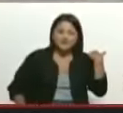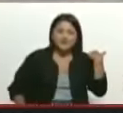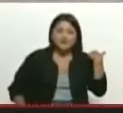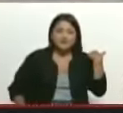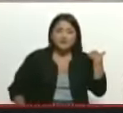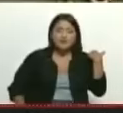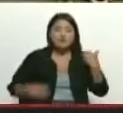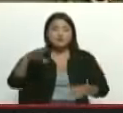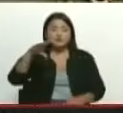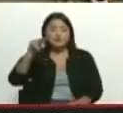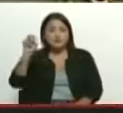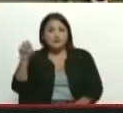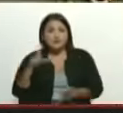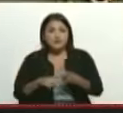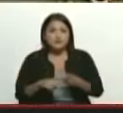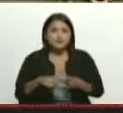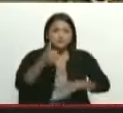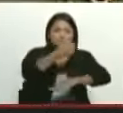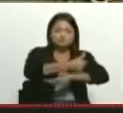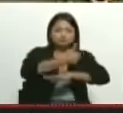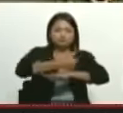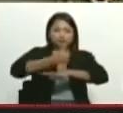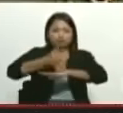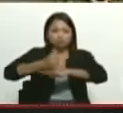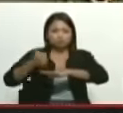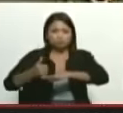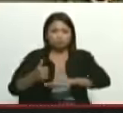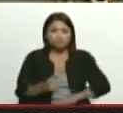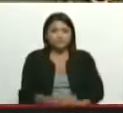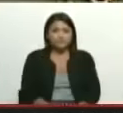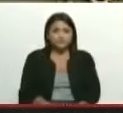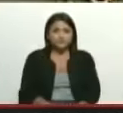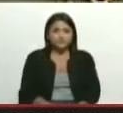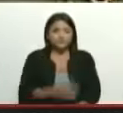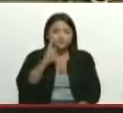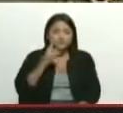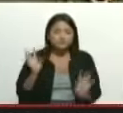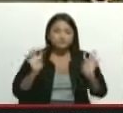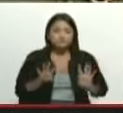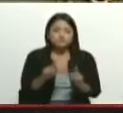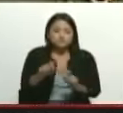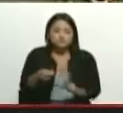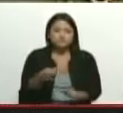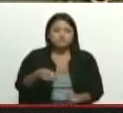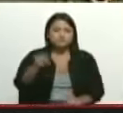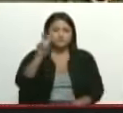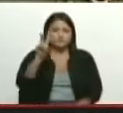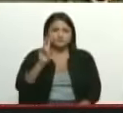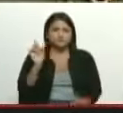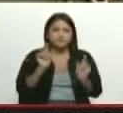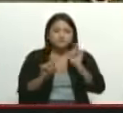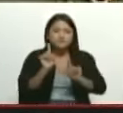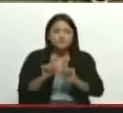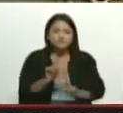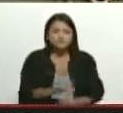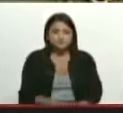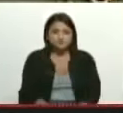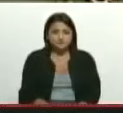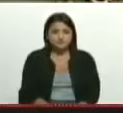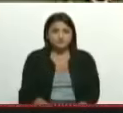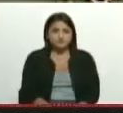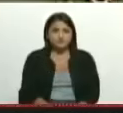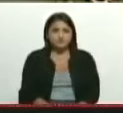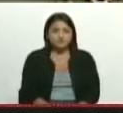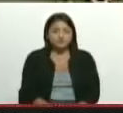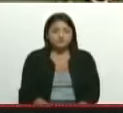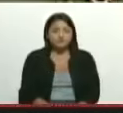Amoroso, acompañado de las autoridades electorales, ante los medios de comunicación presentes. A continuación, declaración a